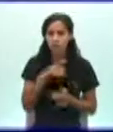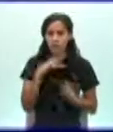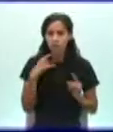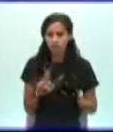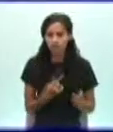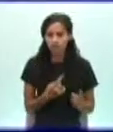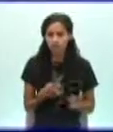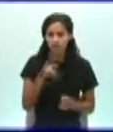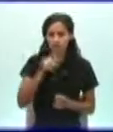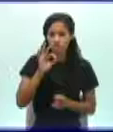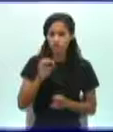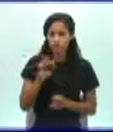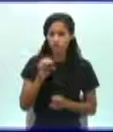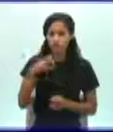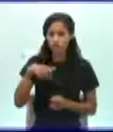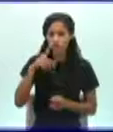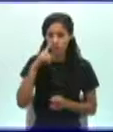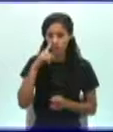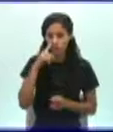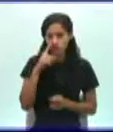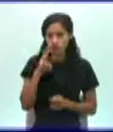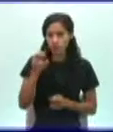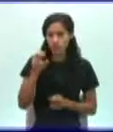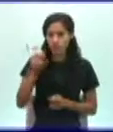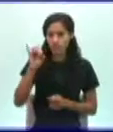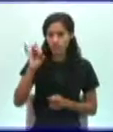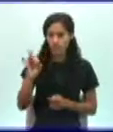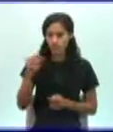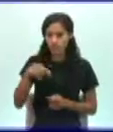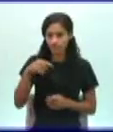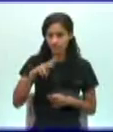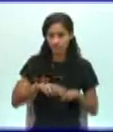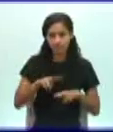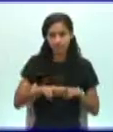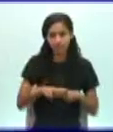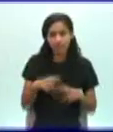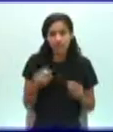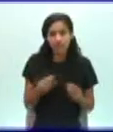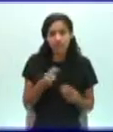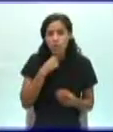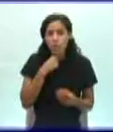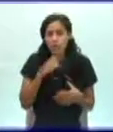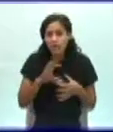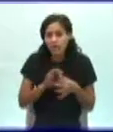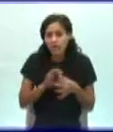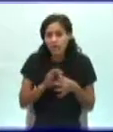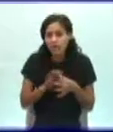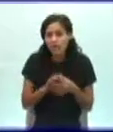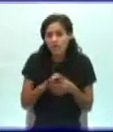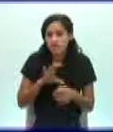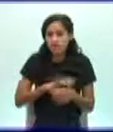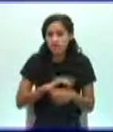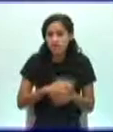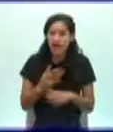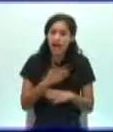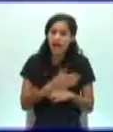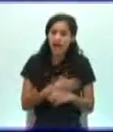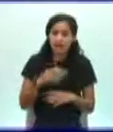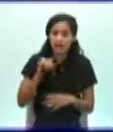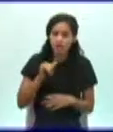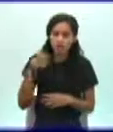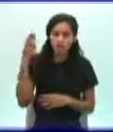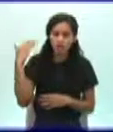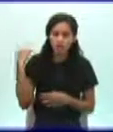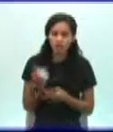de junio del 2007 en La Habana, debido al agravamiento de una enfermedad que la aquejaba desde hacía algún tiempo.